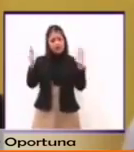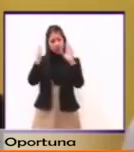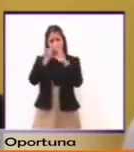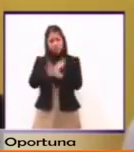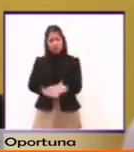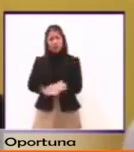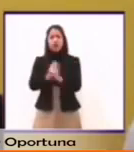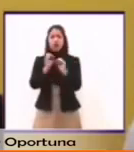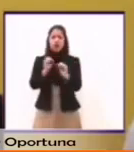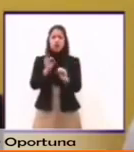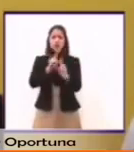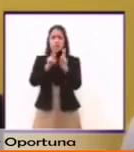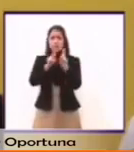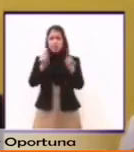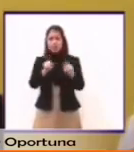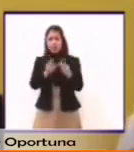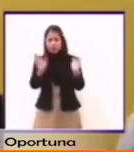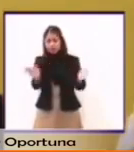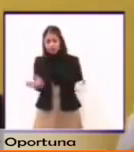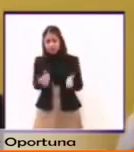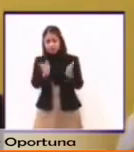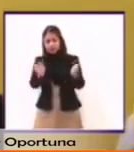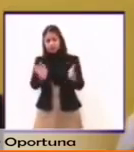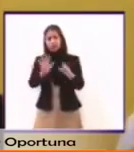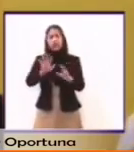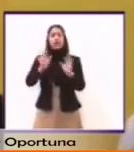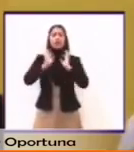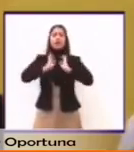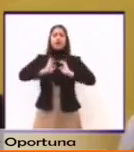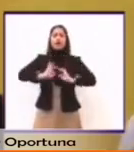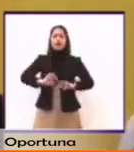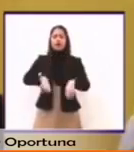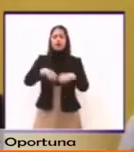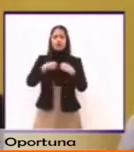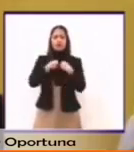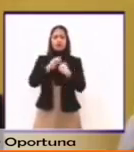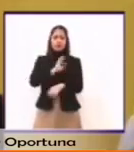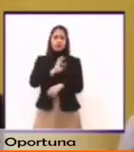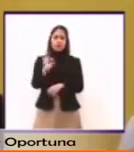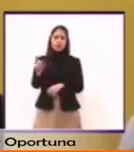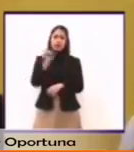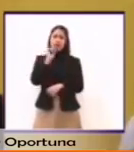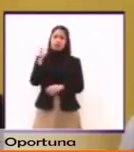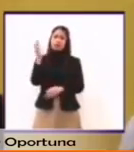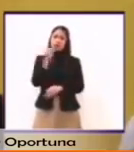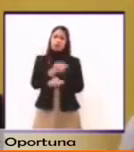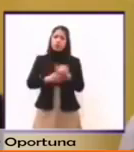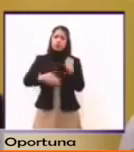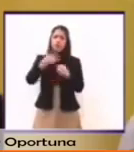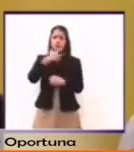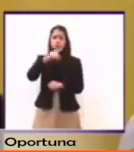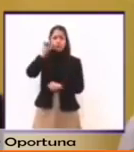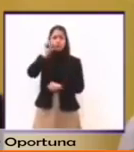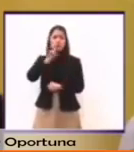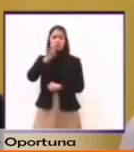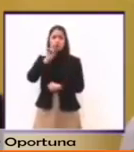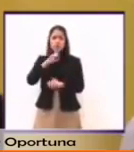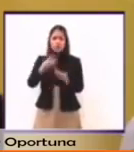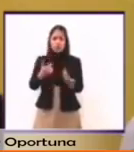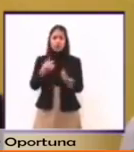restablecer la paz, la tranquilidad y que todas y todos tengamos estabilidad. Hace